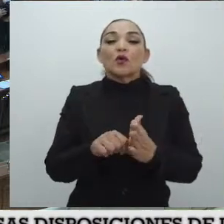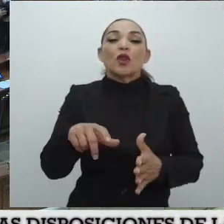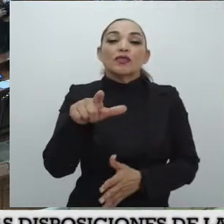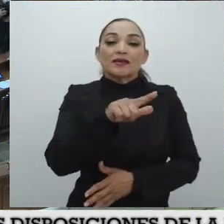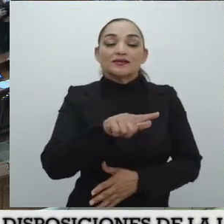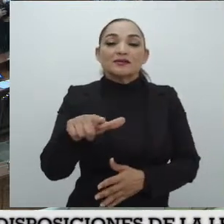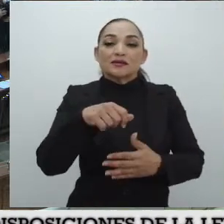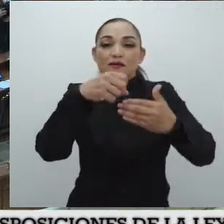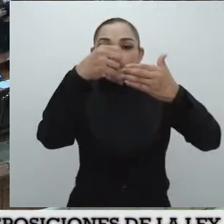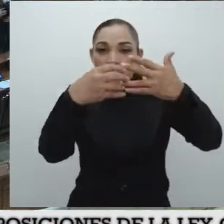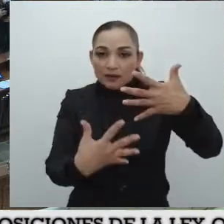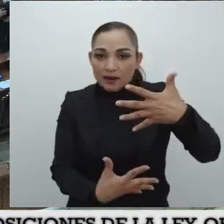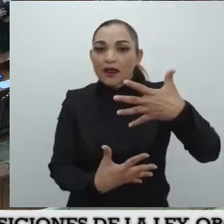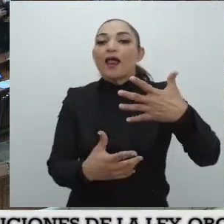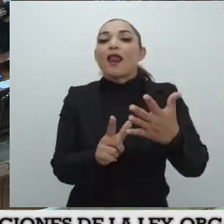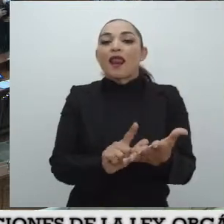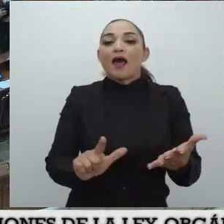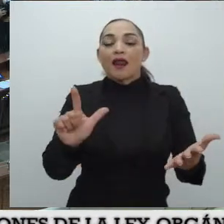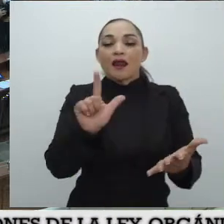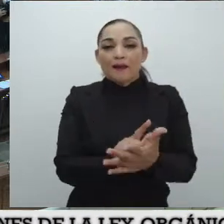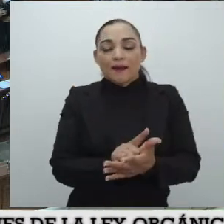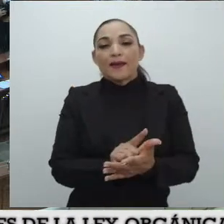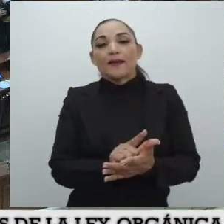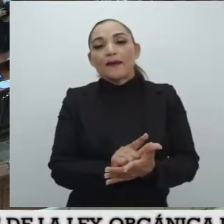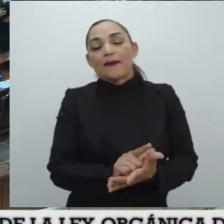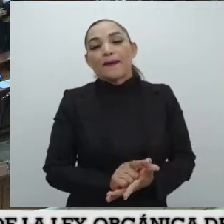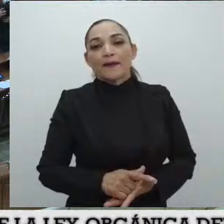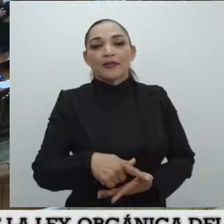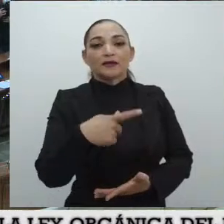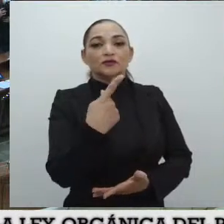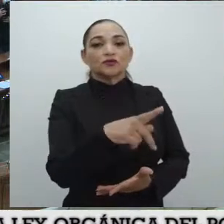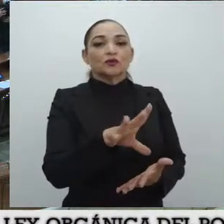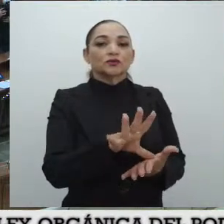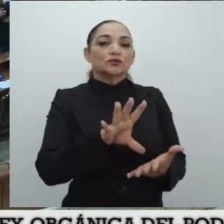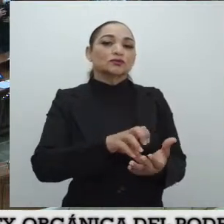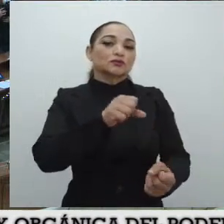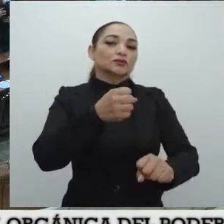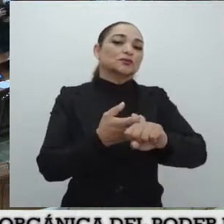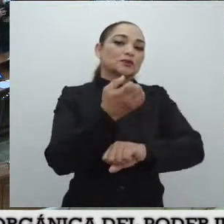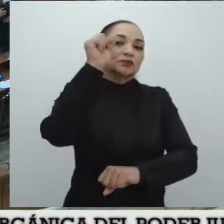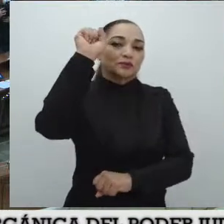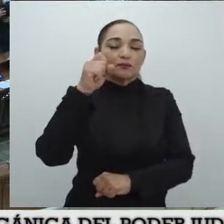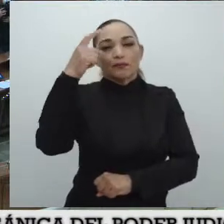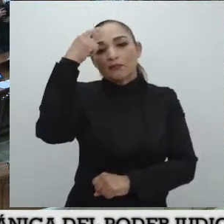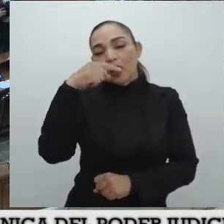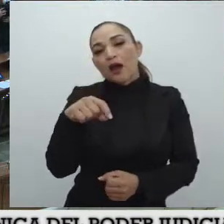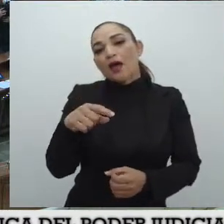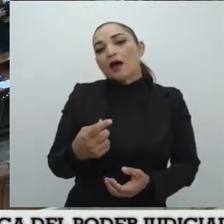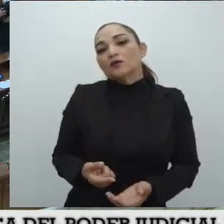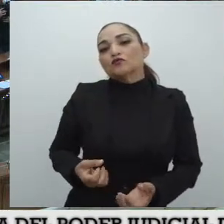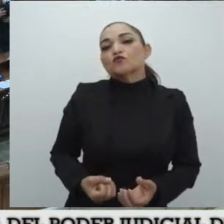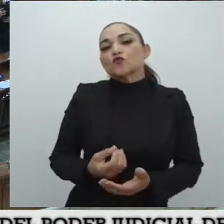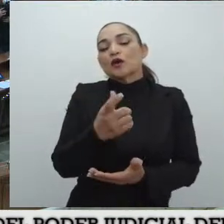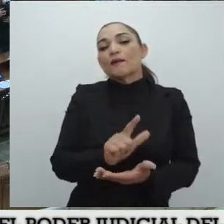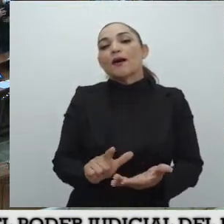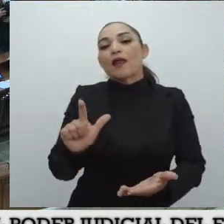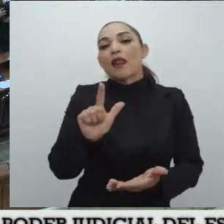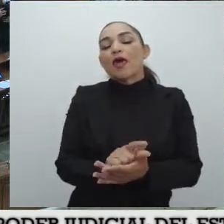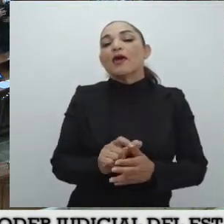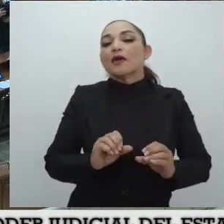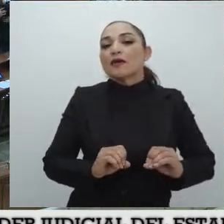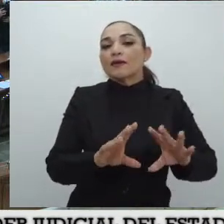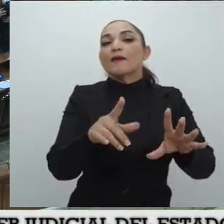los subsecuentes de la Ley Orgánica del Poder Judicial del Estado de Sinaloa, a fin de establecer a nivel de ley las regiones en que el Poder Judicial